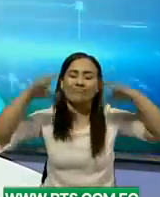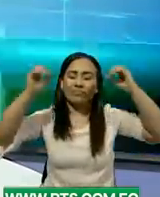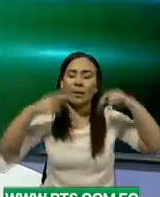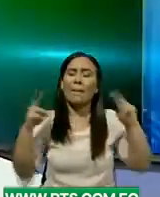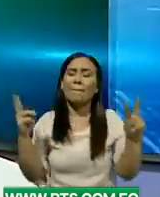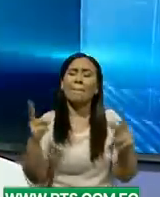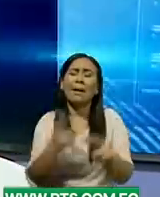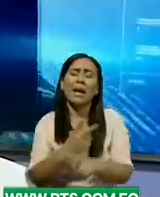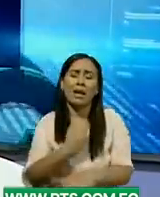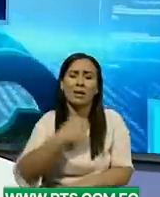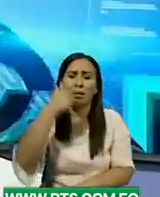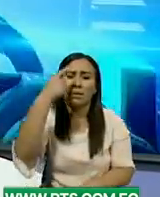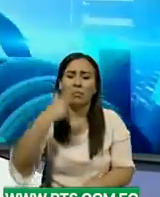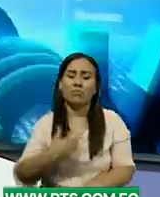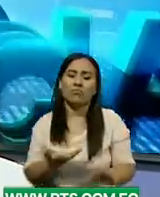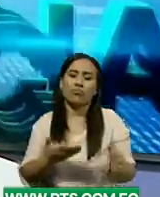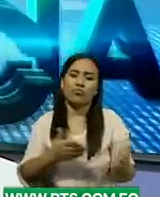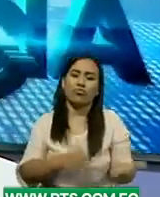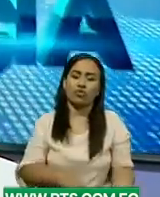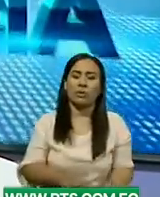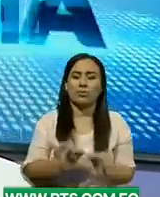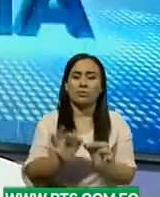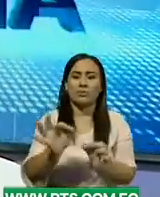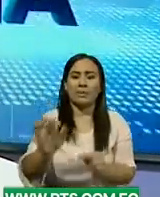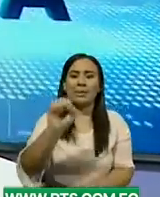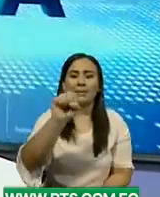trágico hecho ocurrió en Salitre, provincia del Guayas.